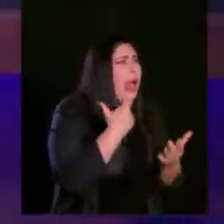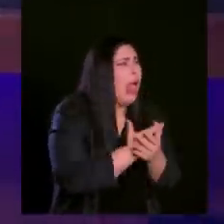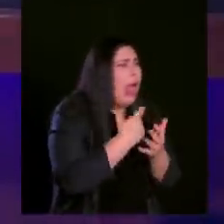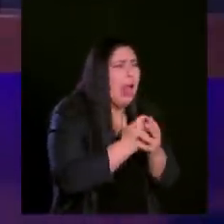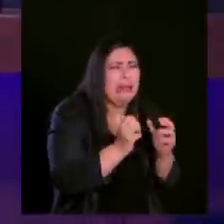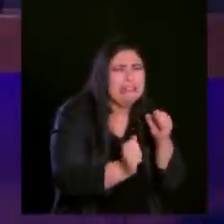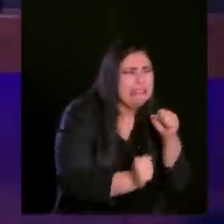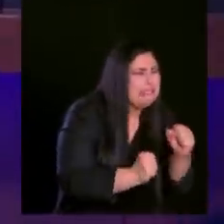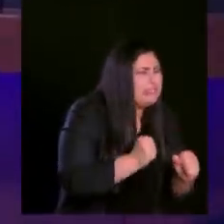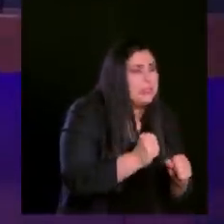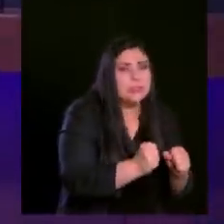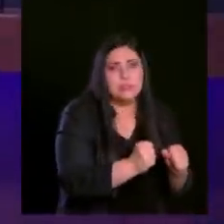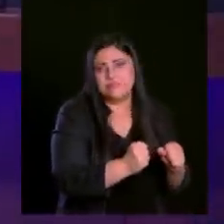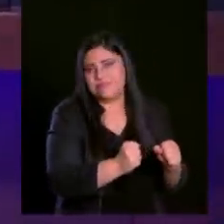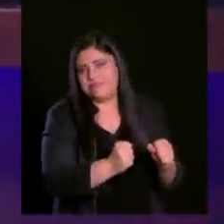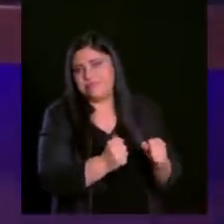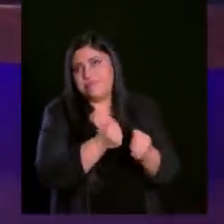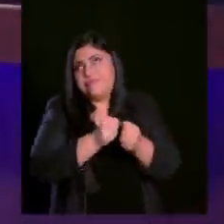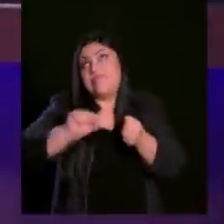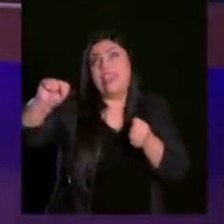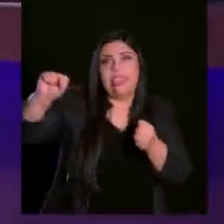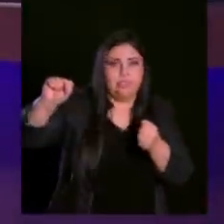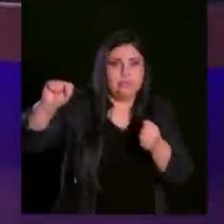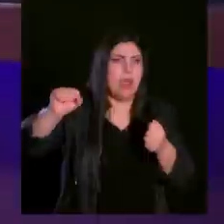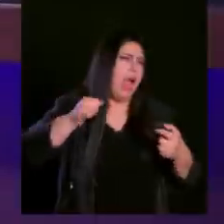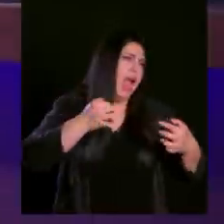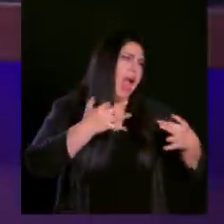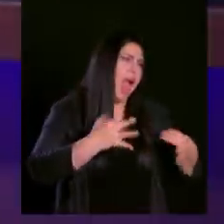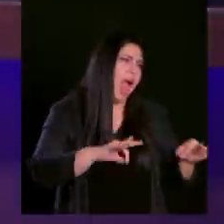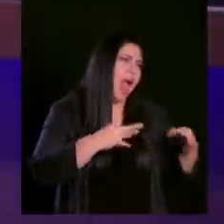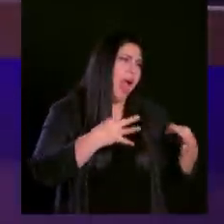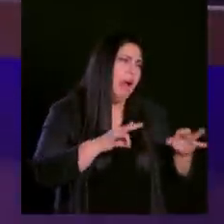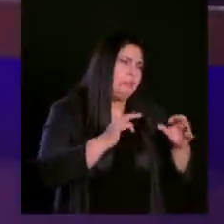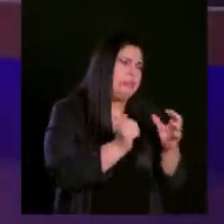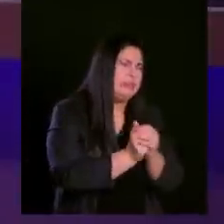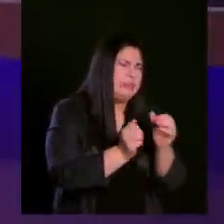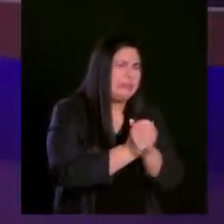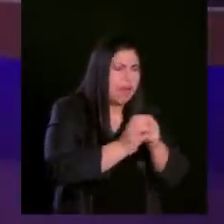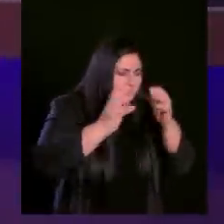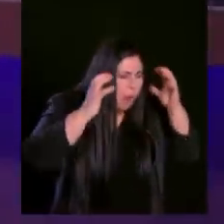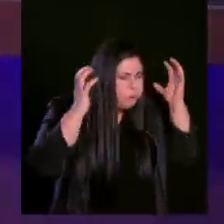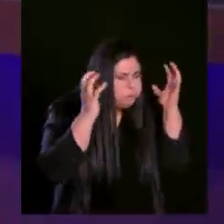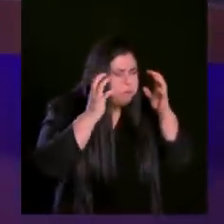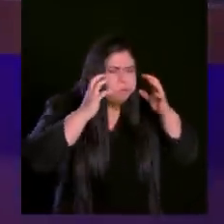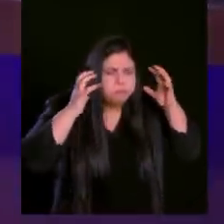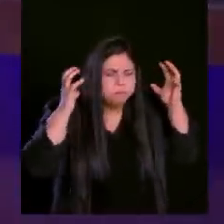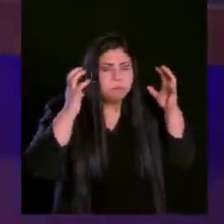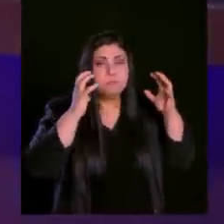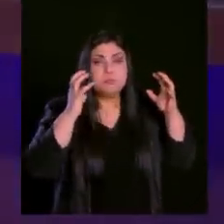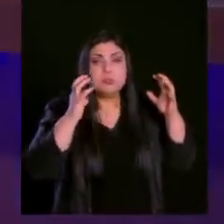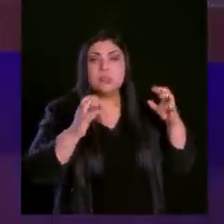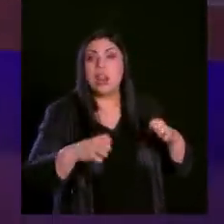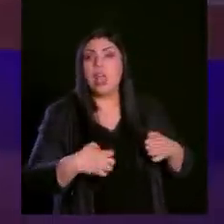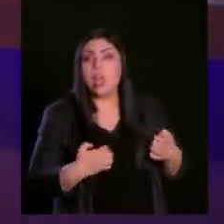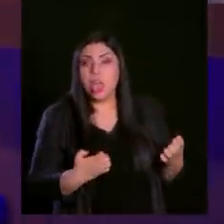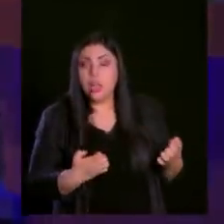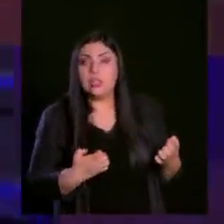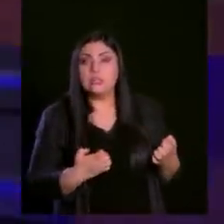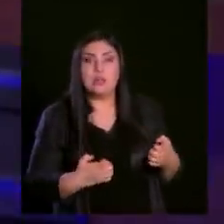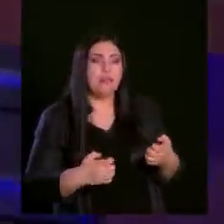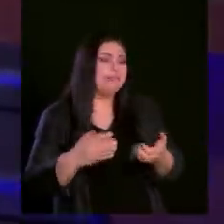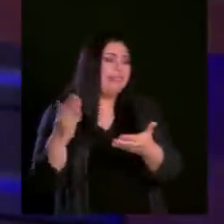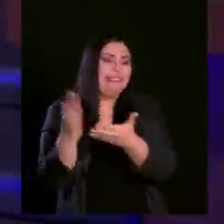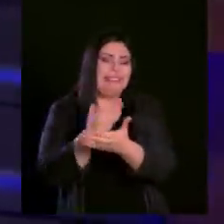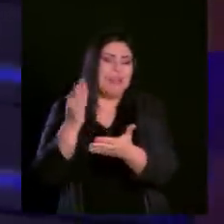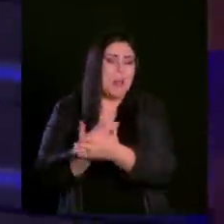resolver Entonces como estoy tan ocupado y tan preocupado y tan afanado Entonces no hay tiempo para dar